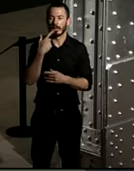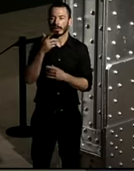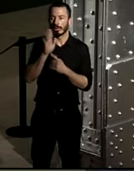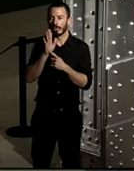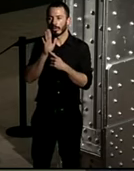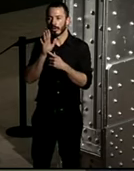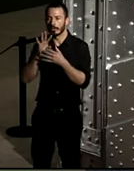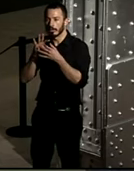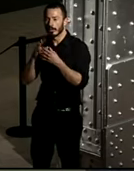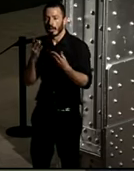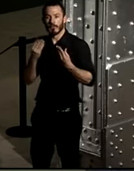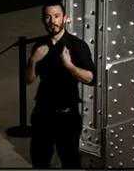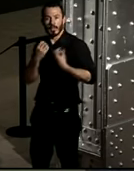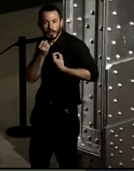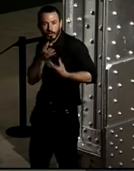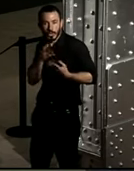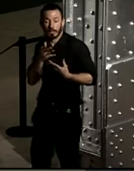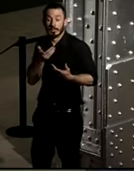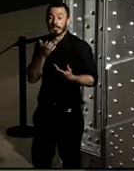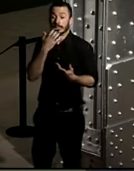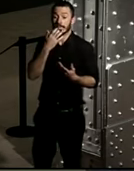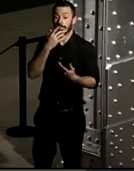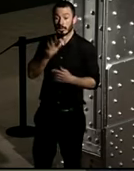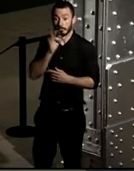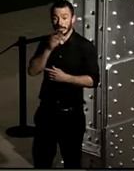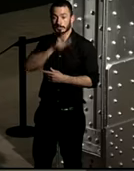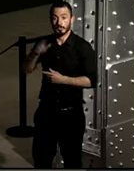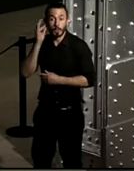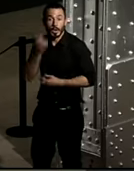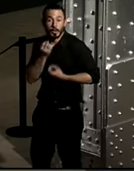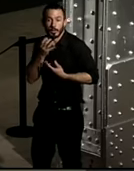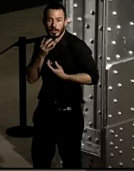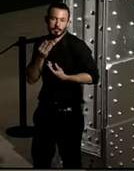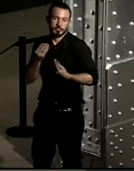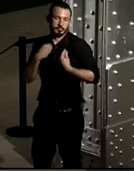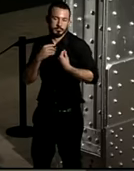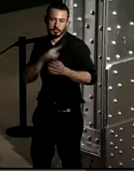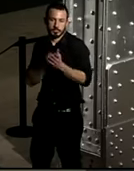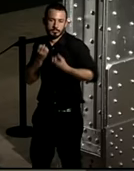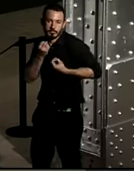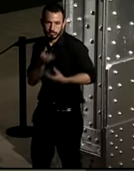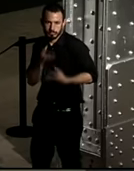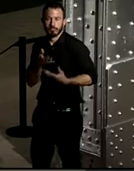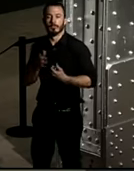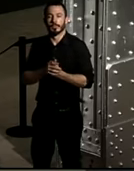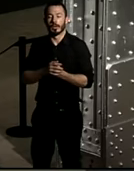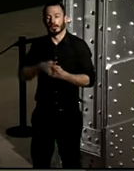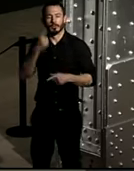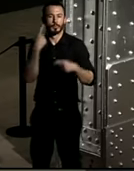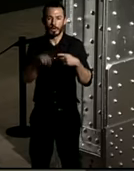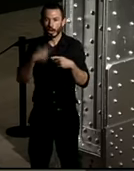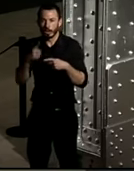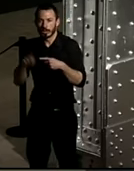si también hablamos las mujeres. Bueno, pues lo que hacemos encima es muchas cosas que van enfocadas hacia visibilizar lo